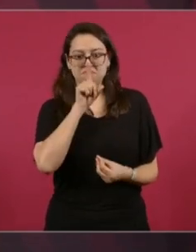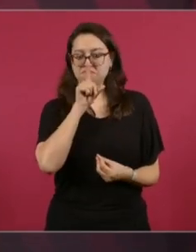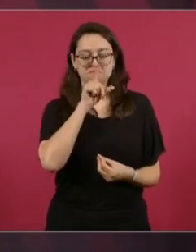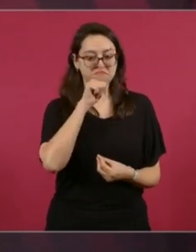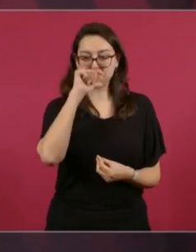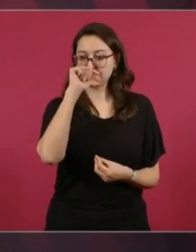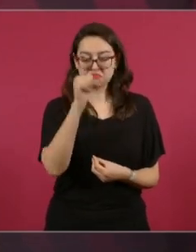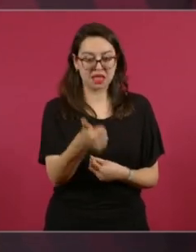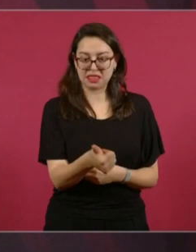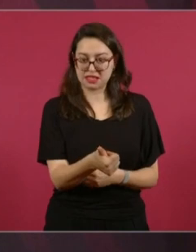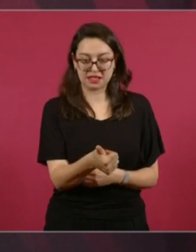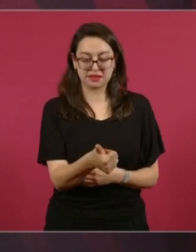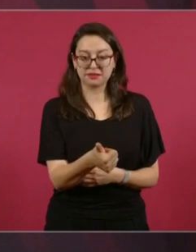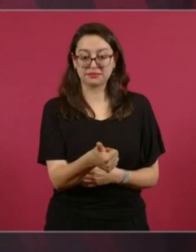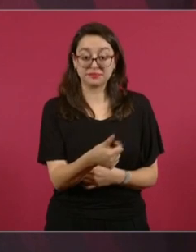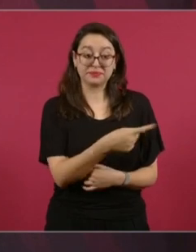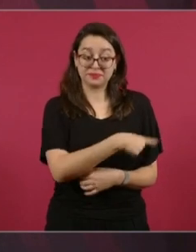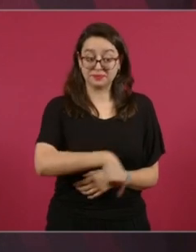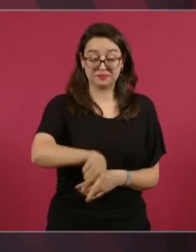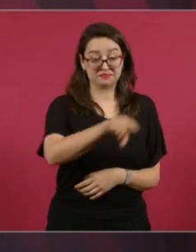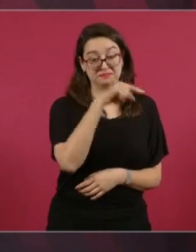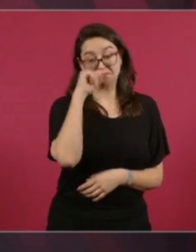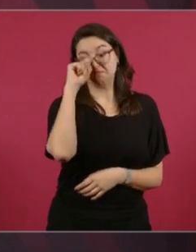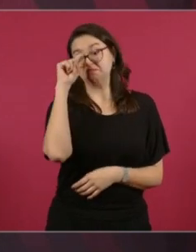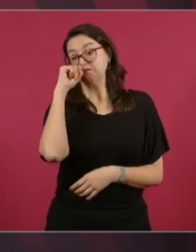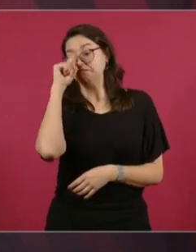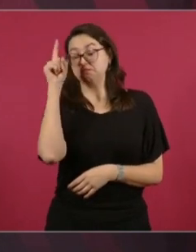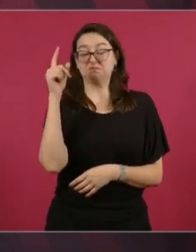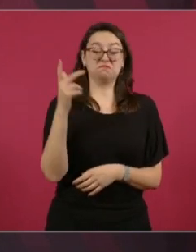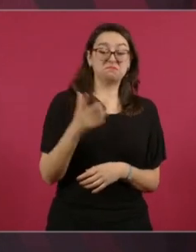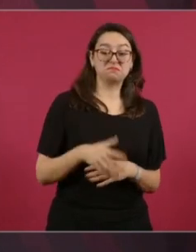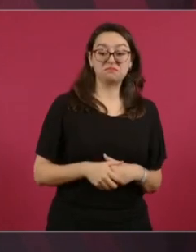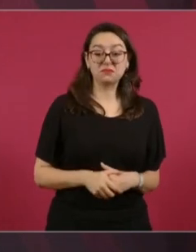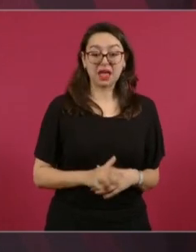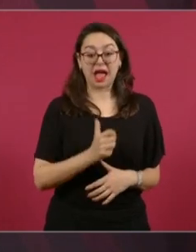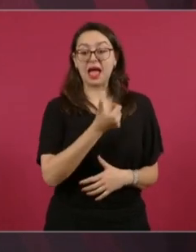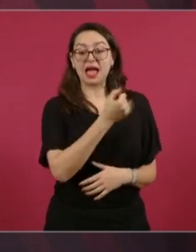porque son muy arrogantes, muy prepotentes.